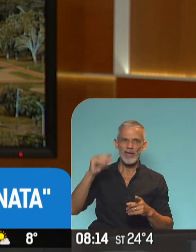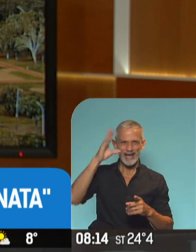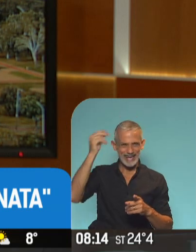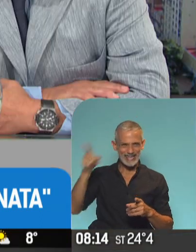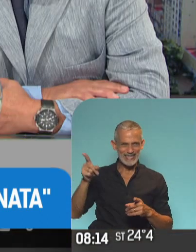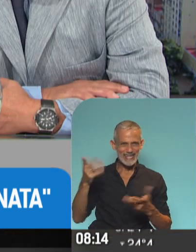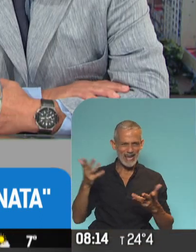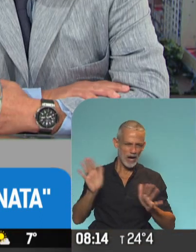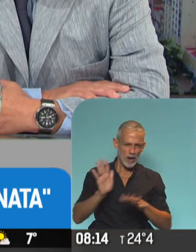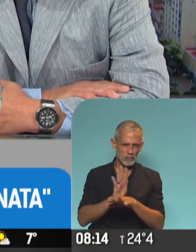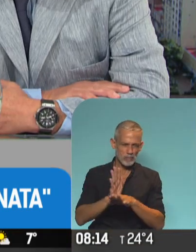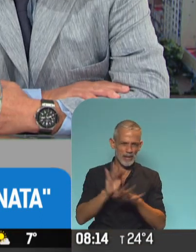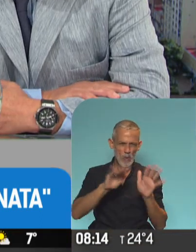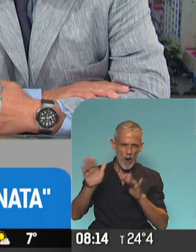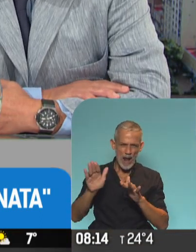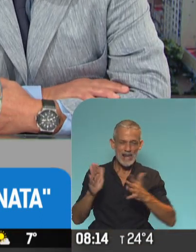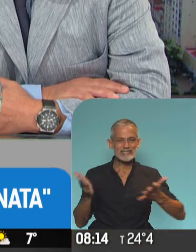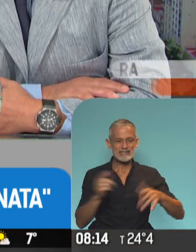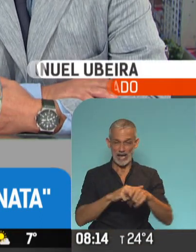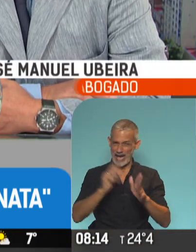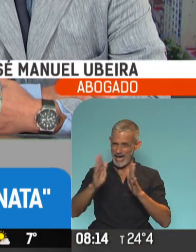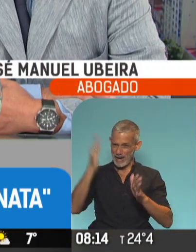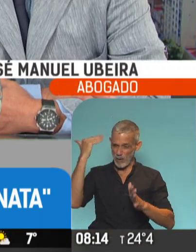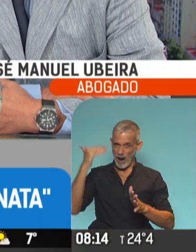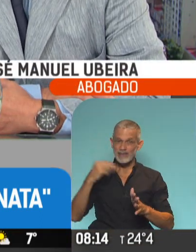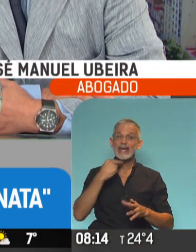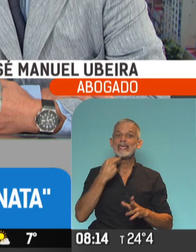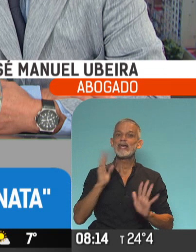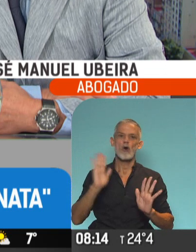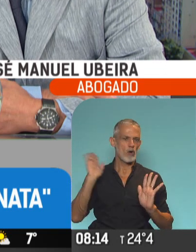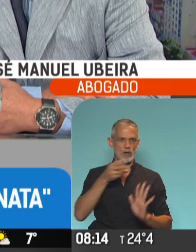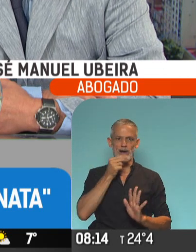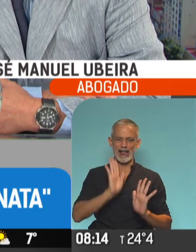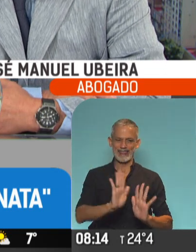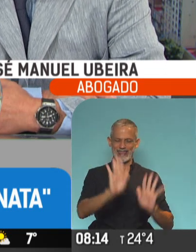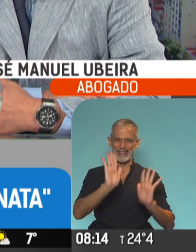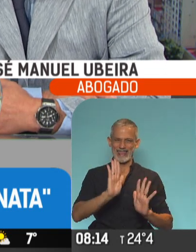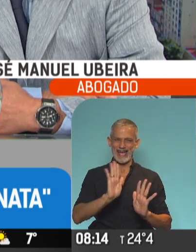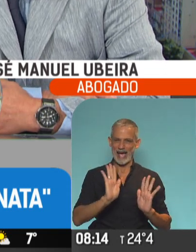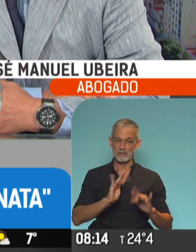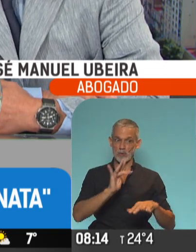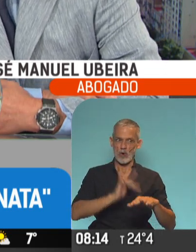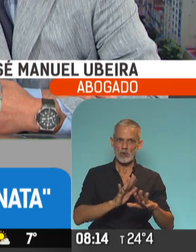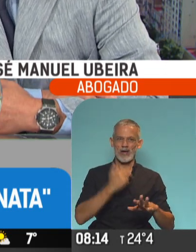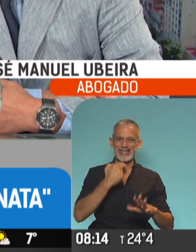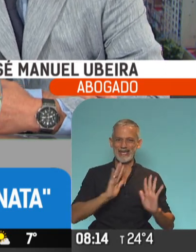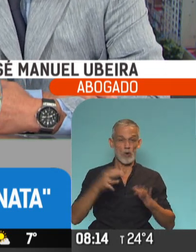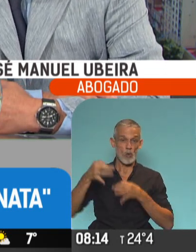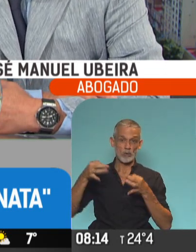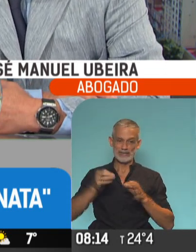Kirchner. Hubo una época determinada que con los hijos no se metían, ¿no? La